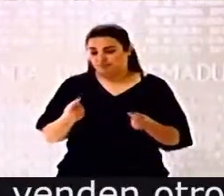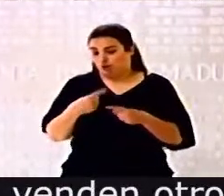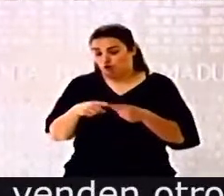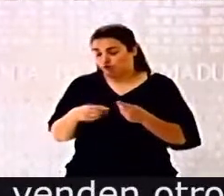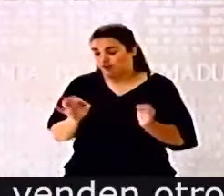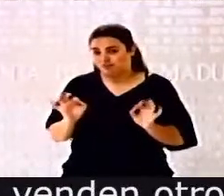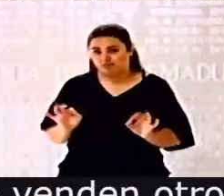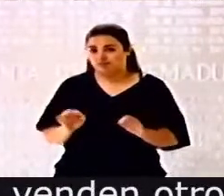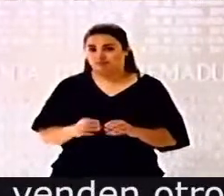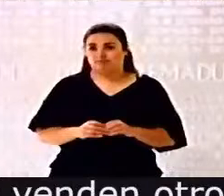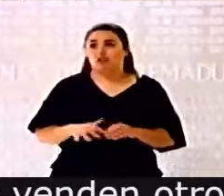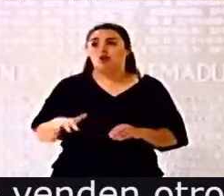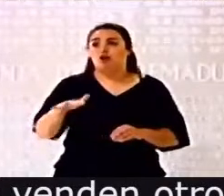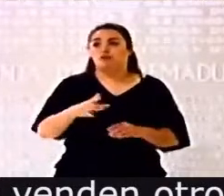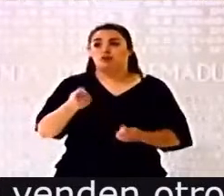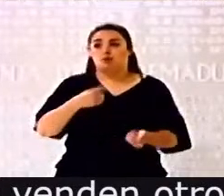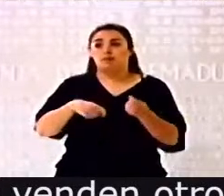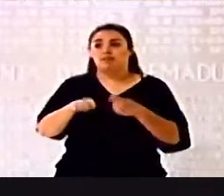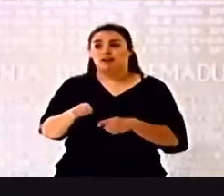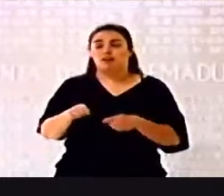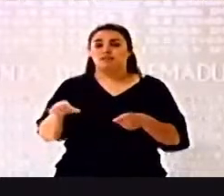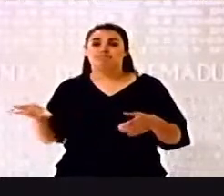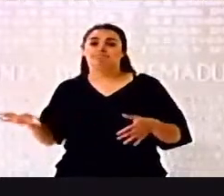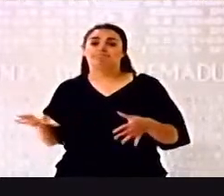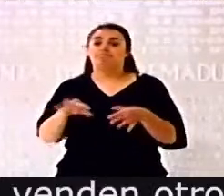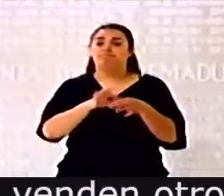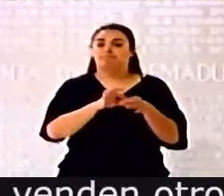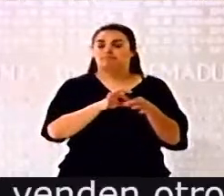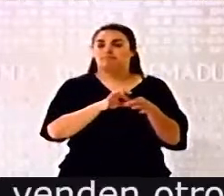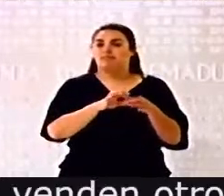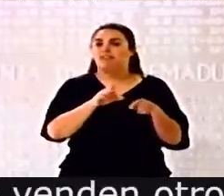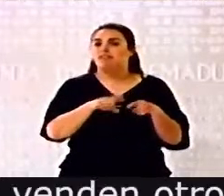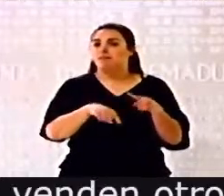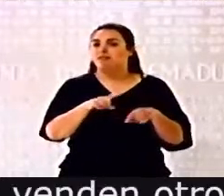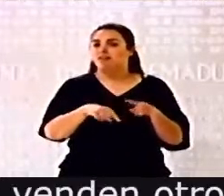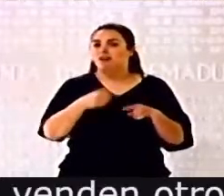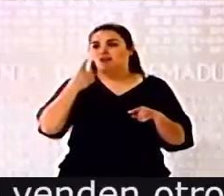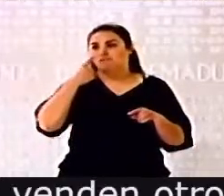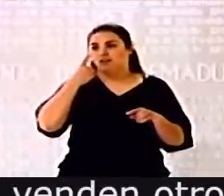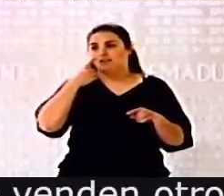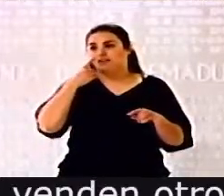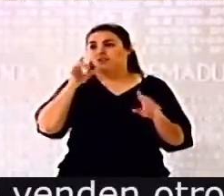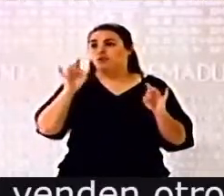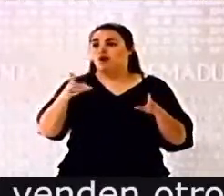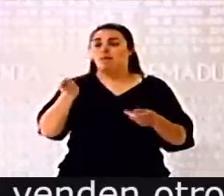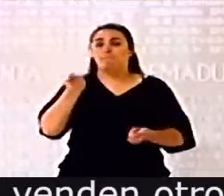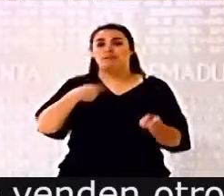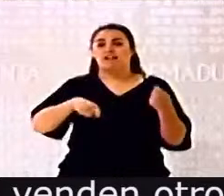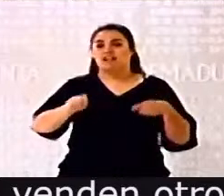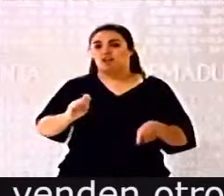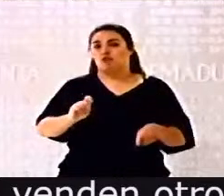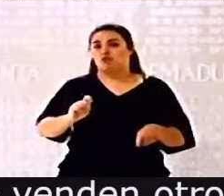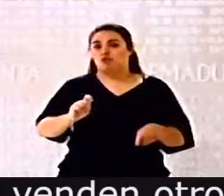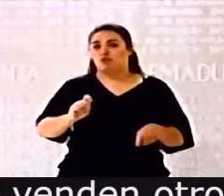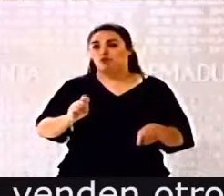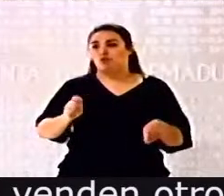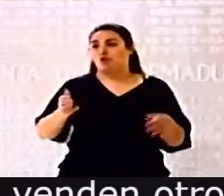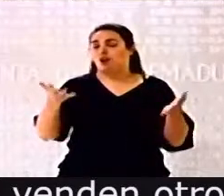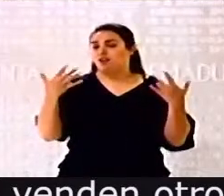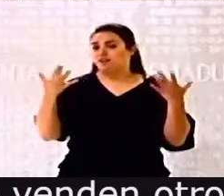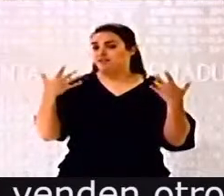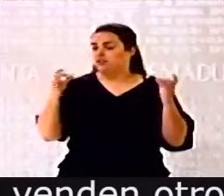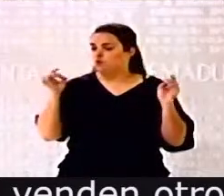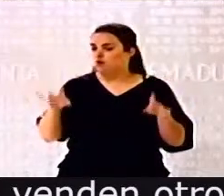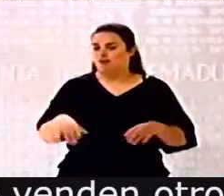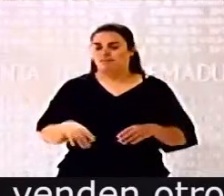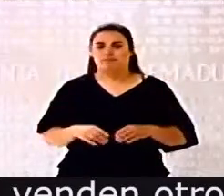elementos, las zonas comerciales estarán sujetas a lo que está sujeto el mercado al aire